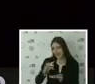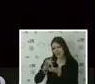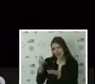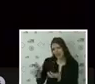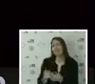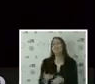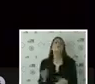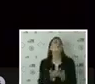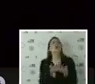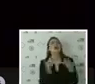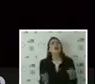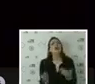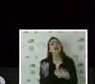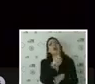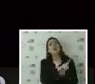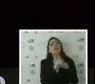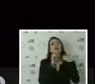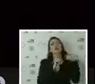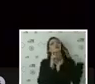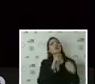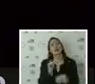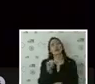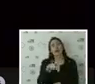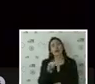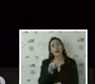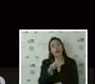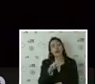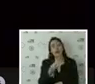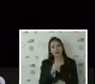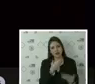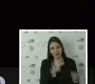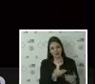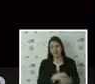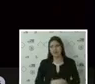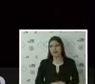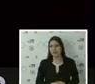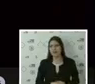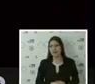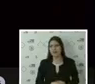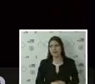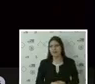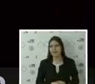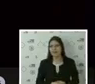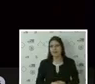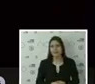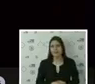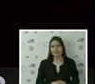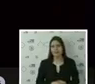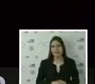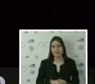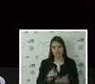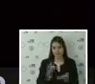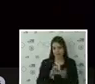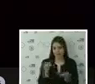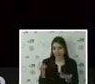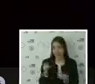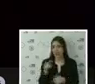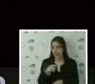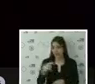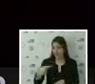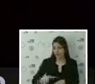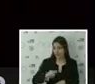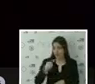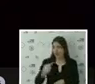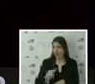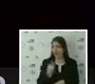las reflexiones de Andrea. Andrea, adelante, gracias. Gracias. Bueno, creo que pues para esta pregunta primero tenemos que